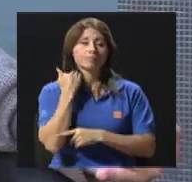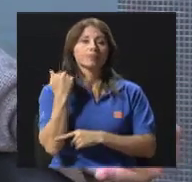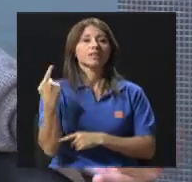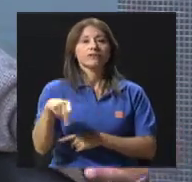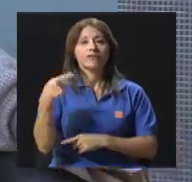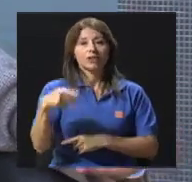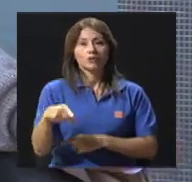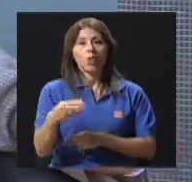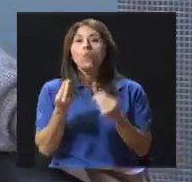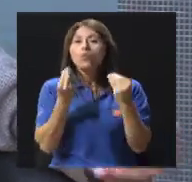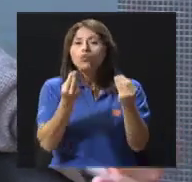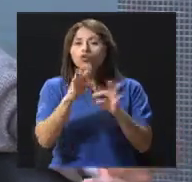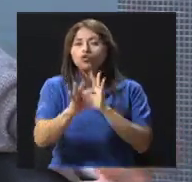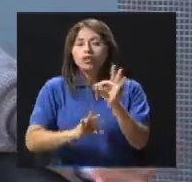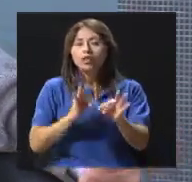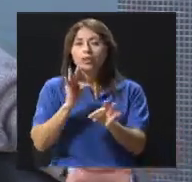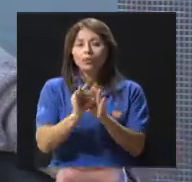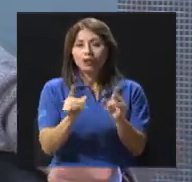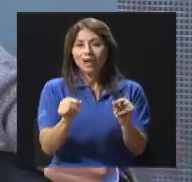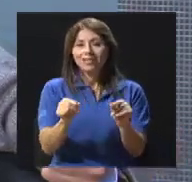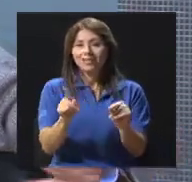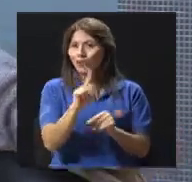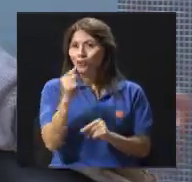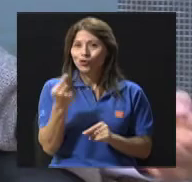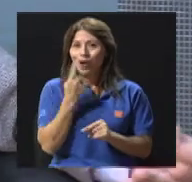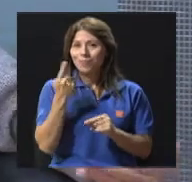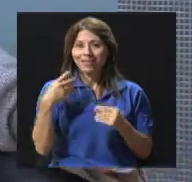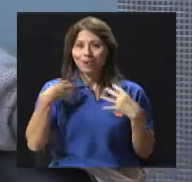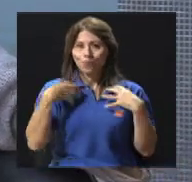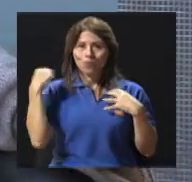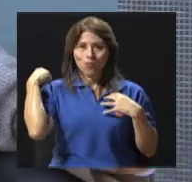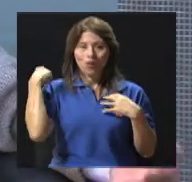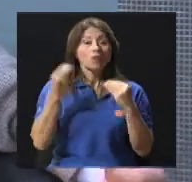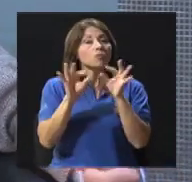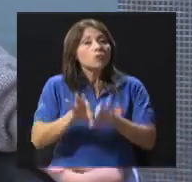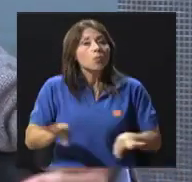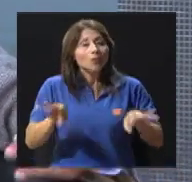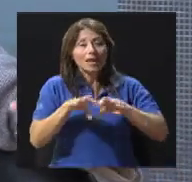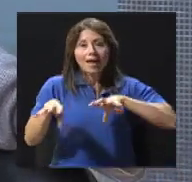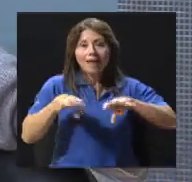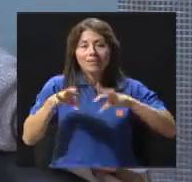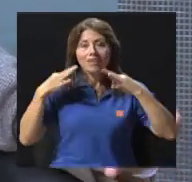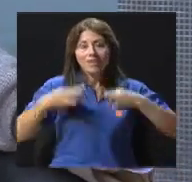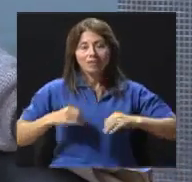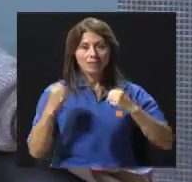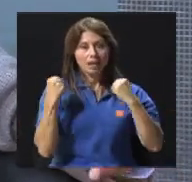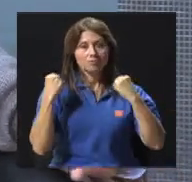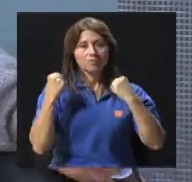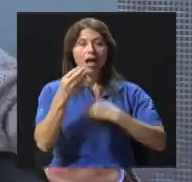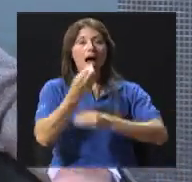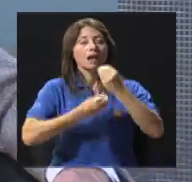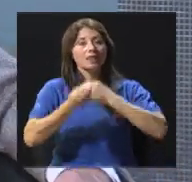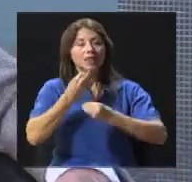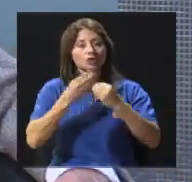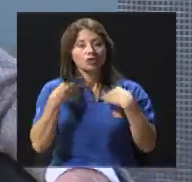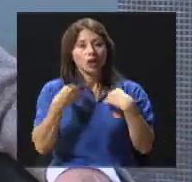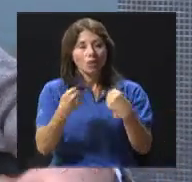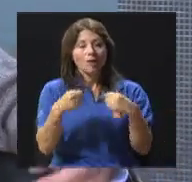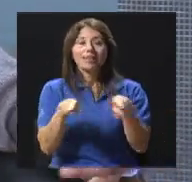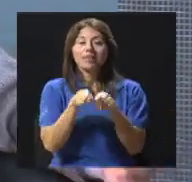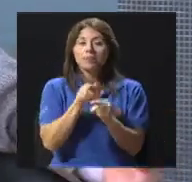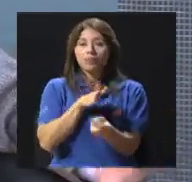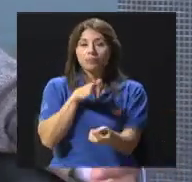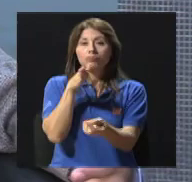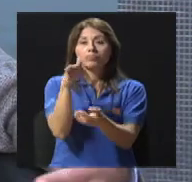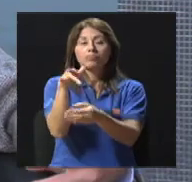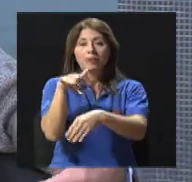muchos tipos de cáncer, no solamente el cáncer de pulmón, la actividad física, la alimentación saludable y la consulta oportuna a los servicios de salud. En